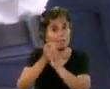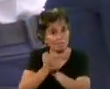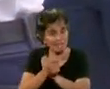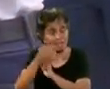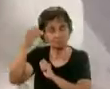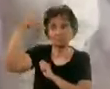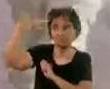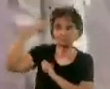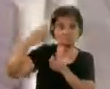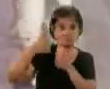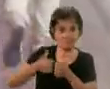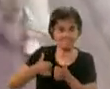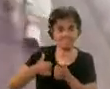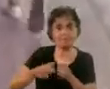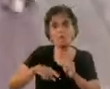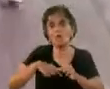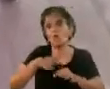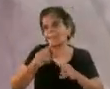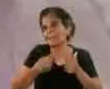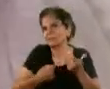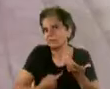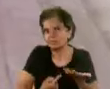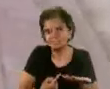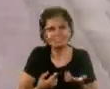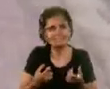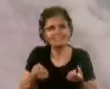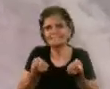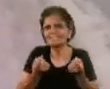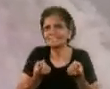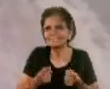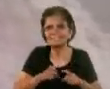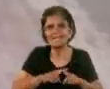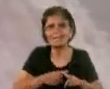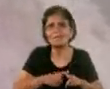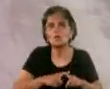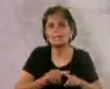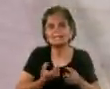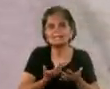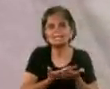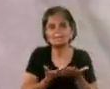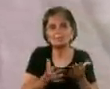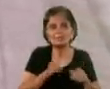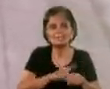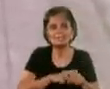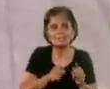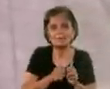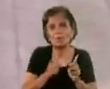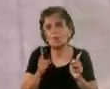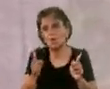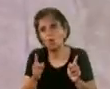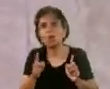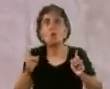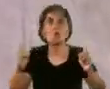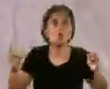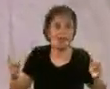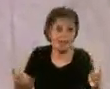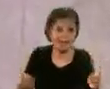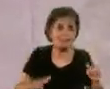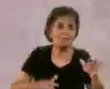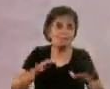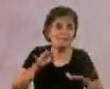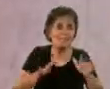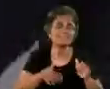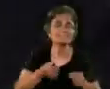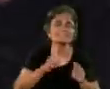que ameritan políticas públicas de mediano y de largo plazo, que tienen que ver con el agua muchas veces o con cuestión